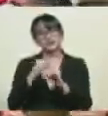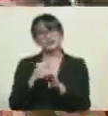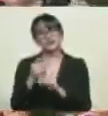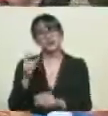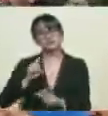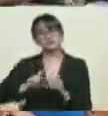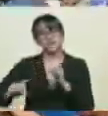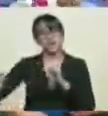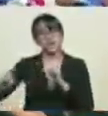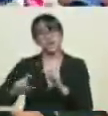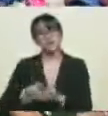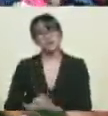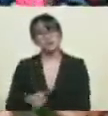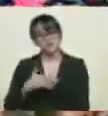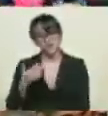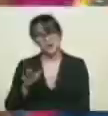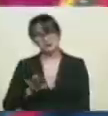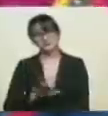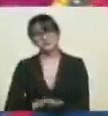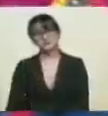¿Eso es lo que ustedes quieren?